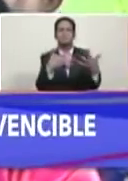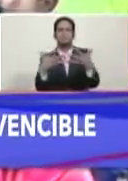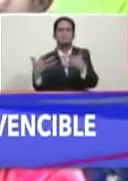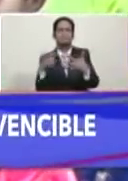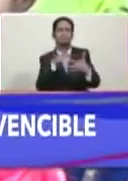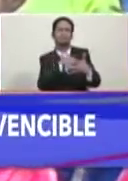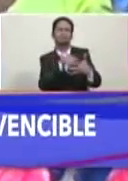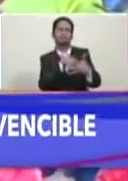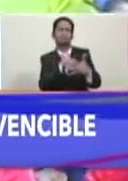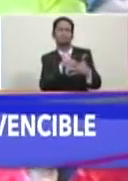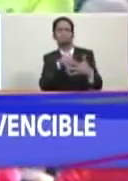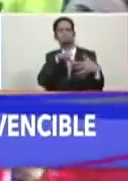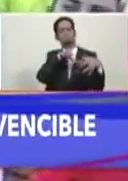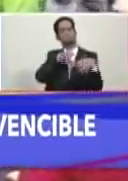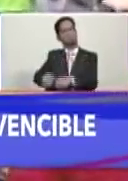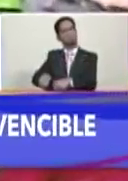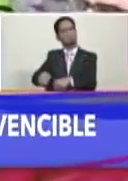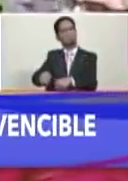colonialistas.